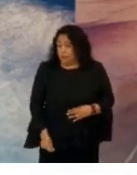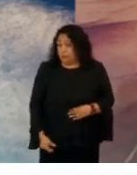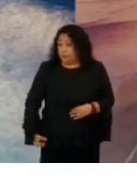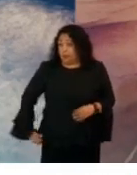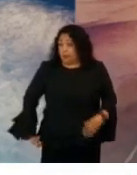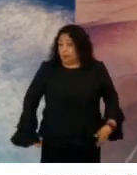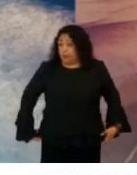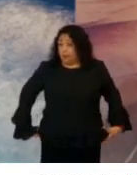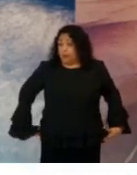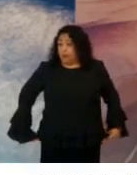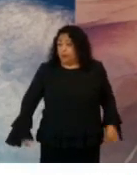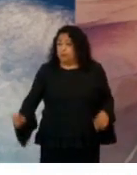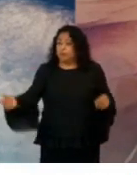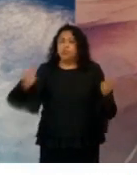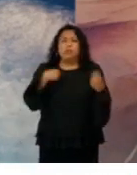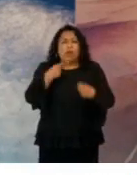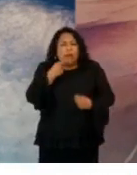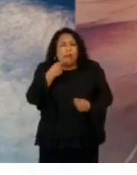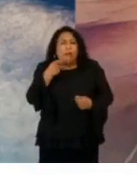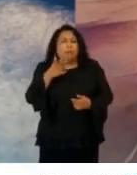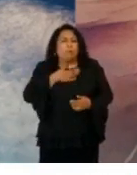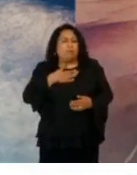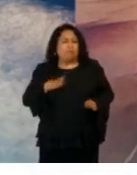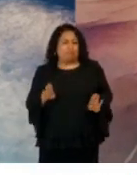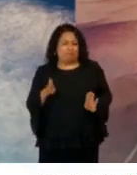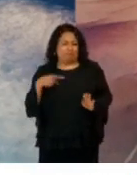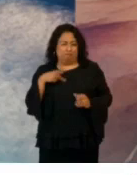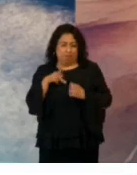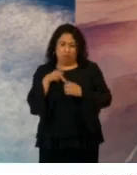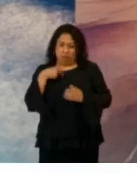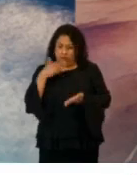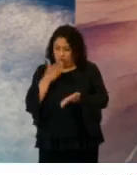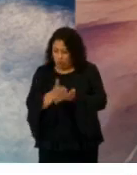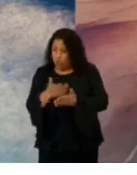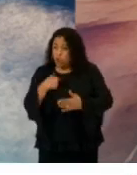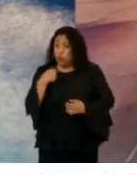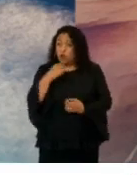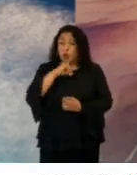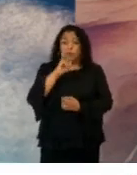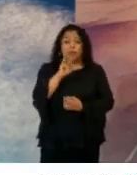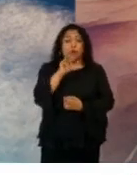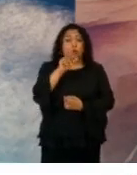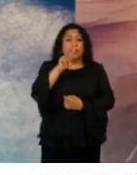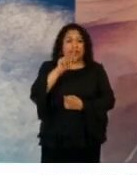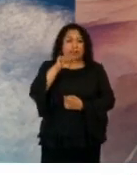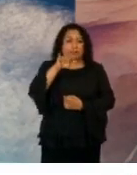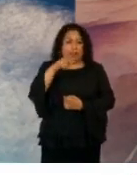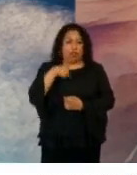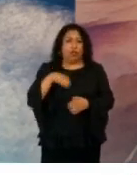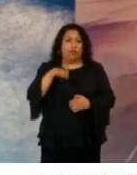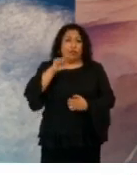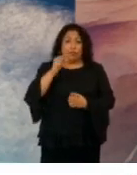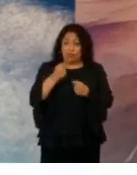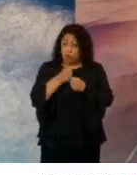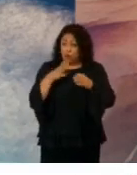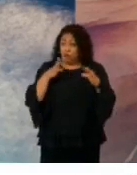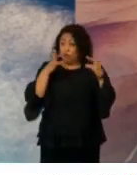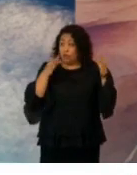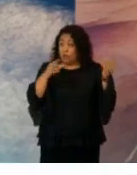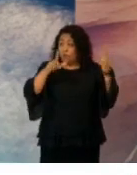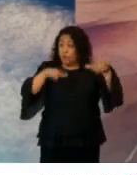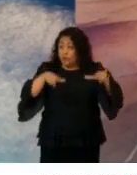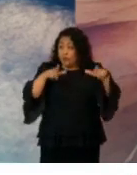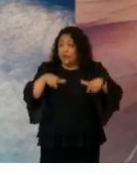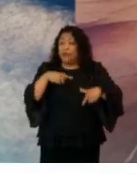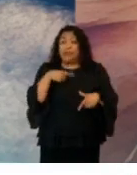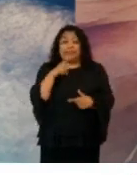mucho chilenismo, me detienes nomás, porque me conozco mucho. No, me llamo Julieta Martínez, tengo 20 años, soy fundadora de una plataforma de acción global que se